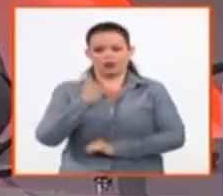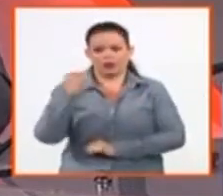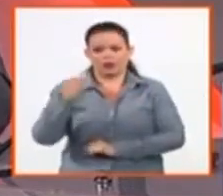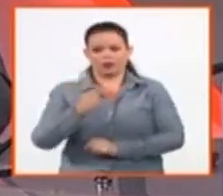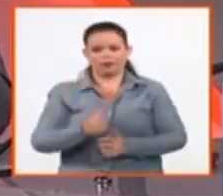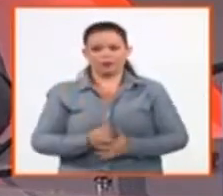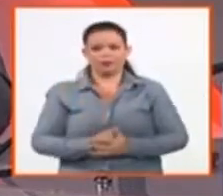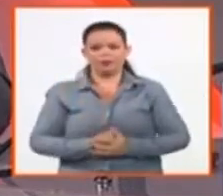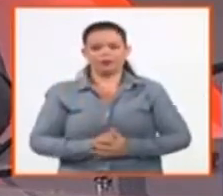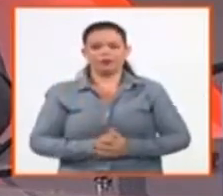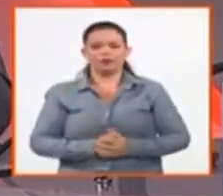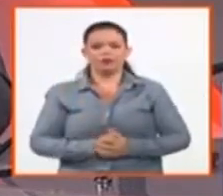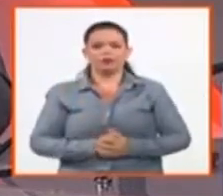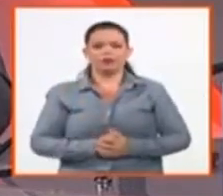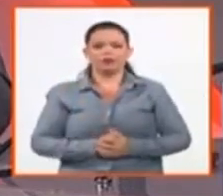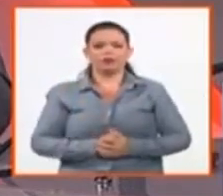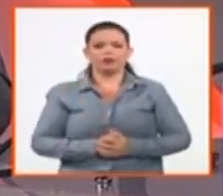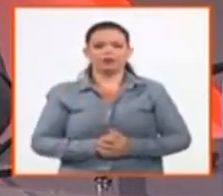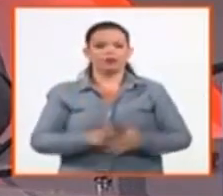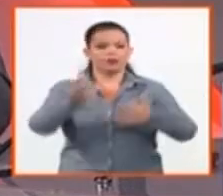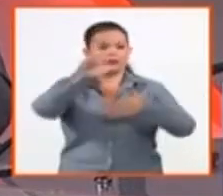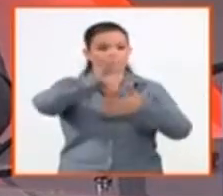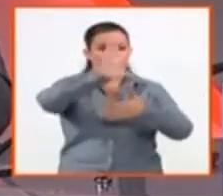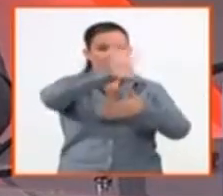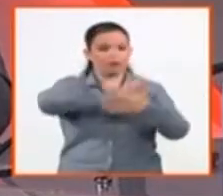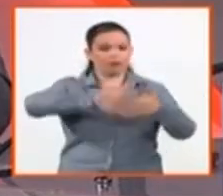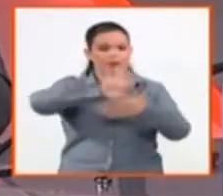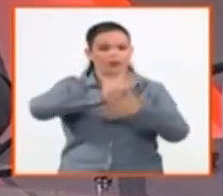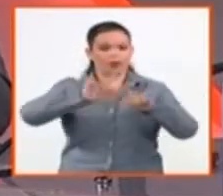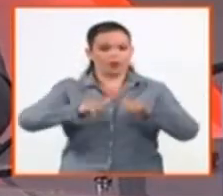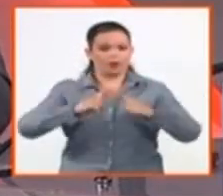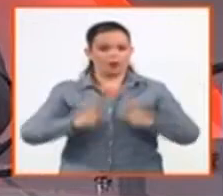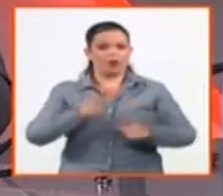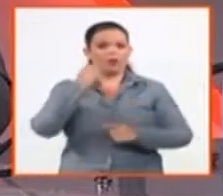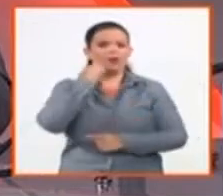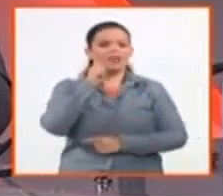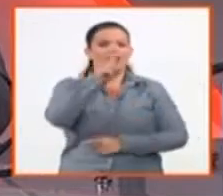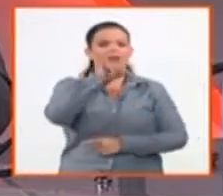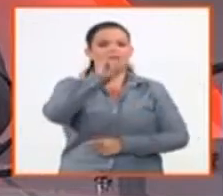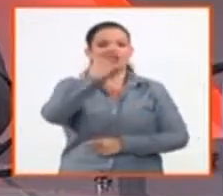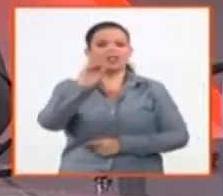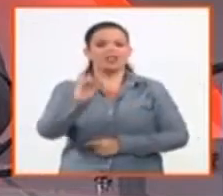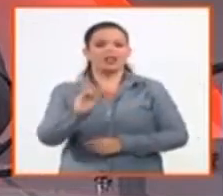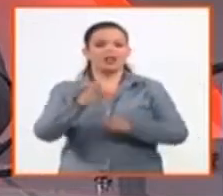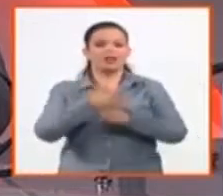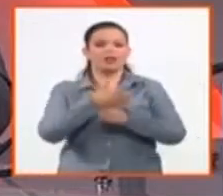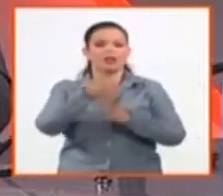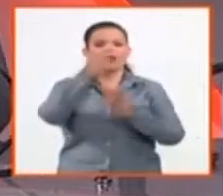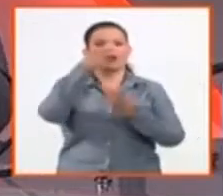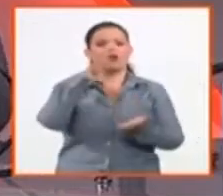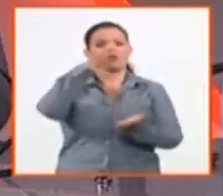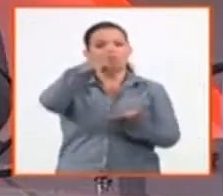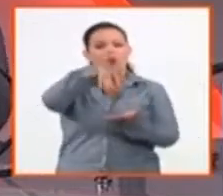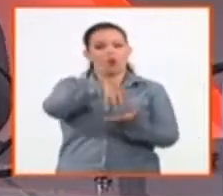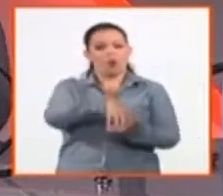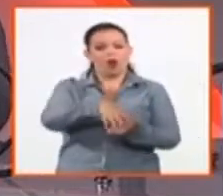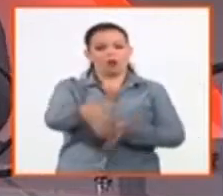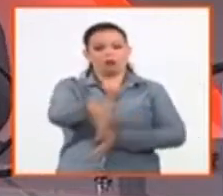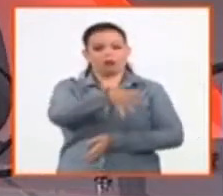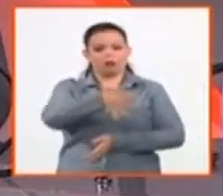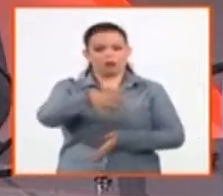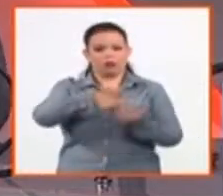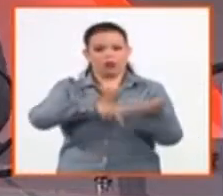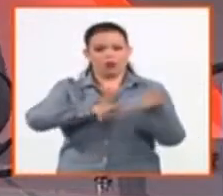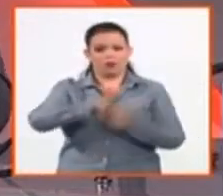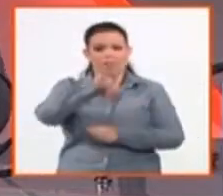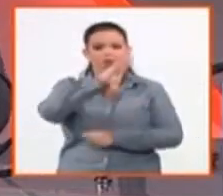internacional y sobre todo latinoamericano. Y es que en más de 160 ciudades de Brasil se celebraron movilizaciones contra el gobierno del